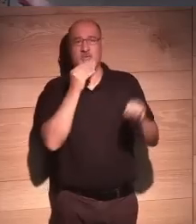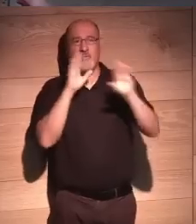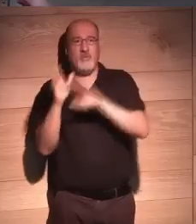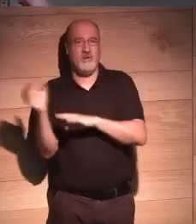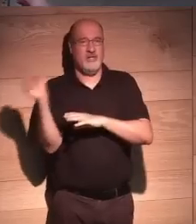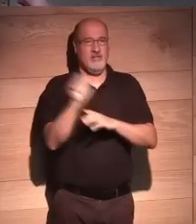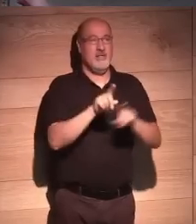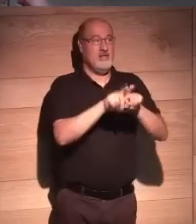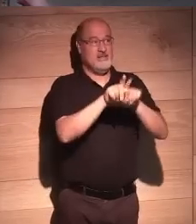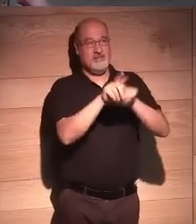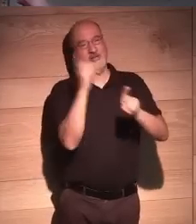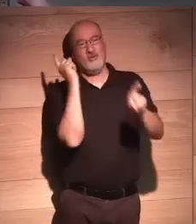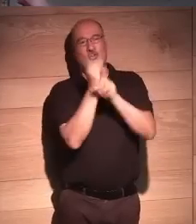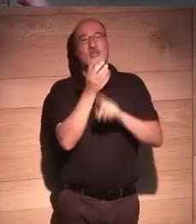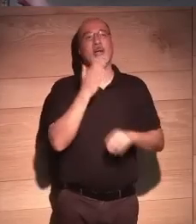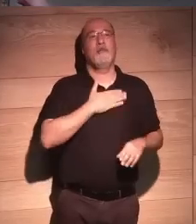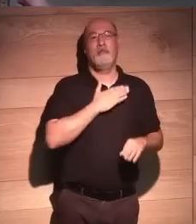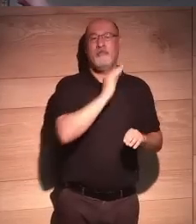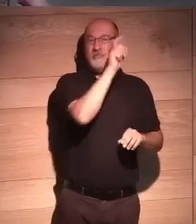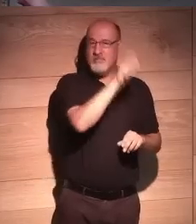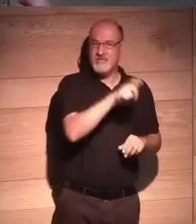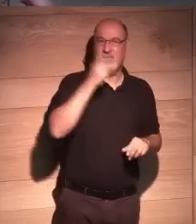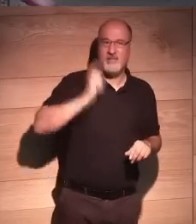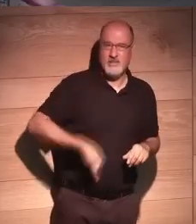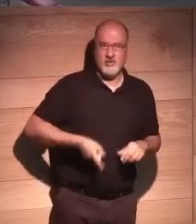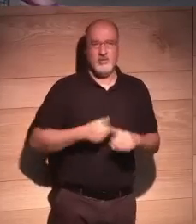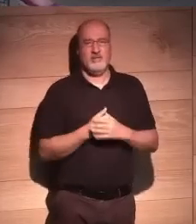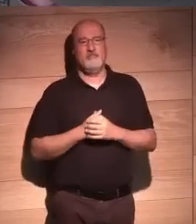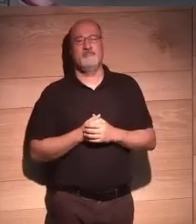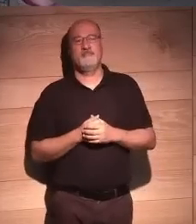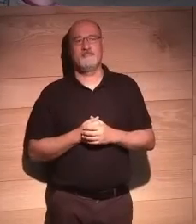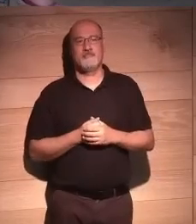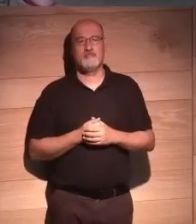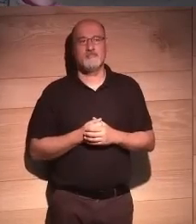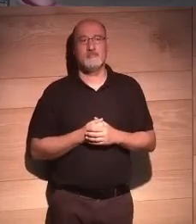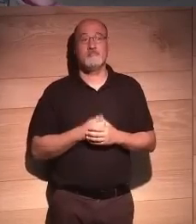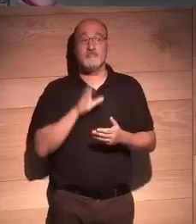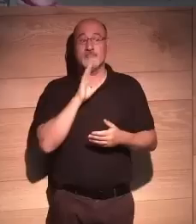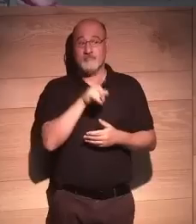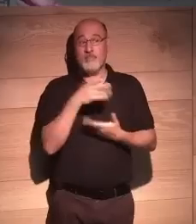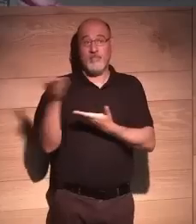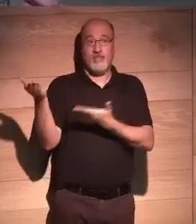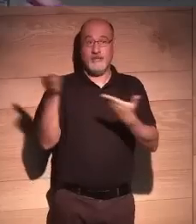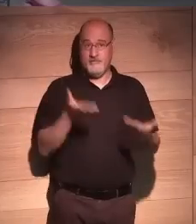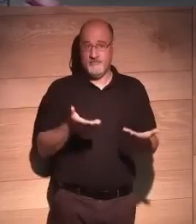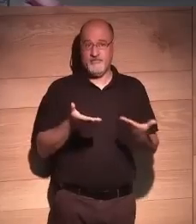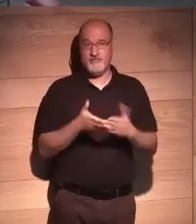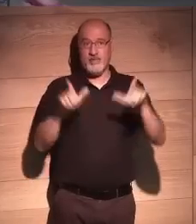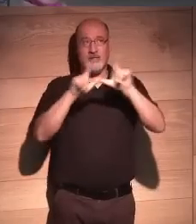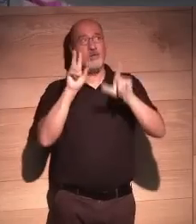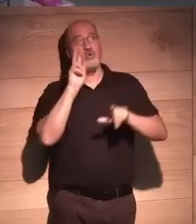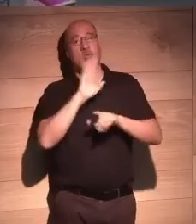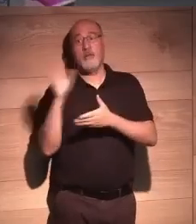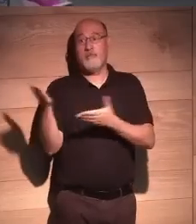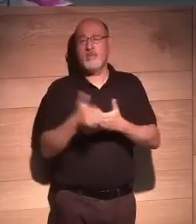hoy que se rían de la propia dirección de la cadena. Sí, esto de invitar a no ver la tele,